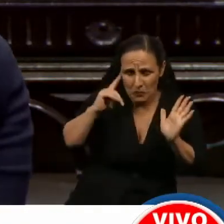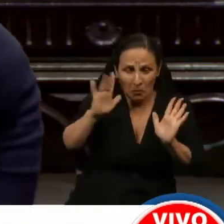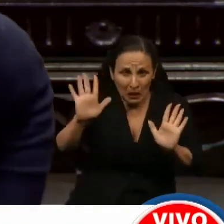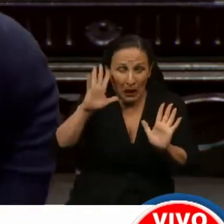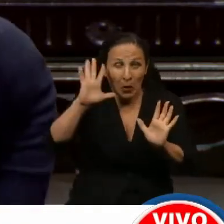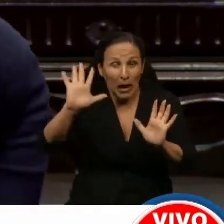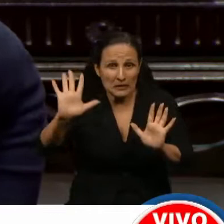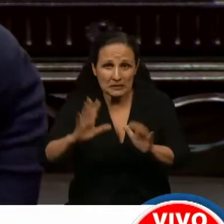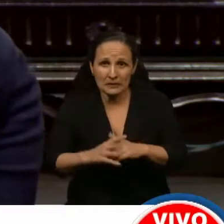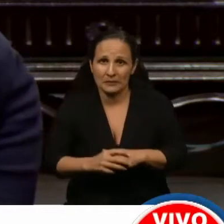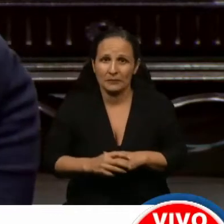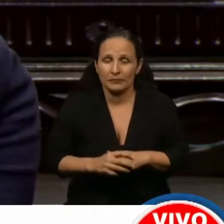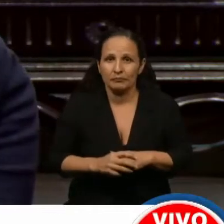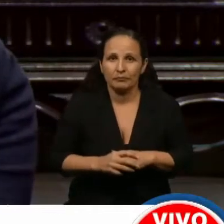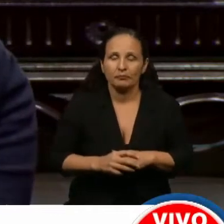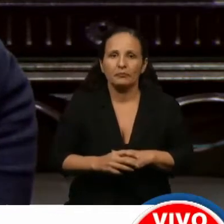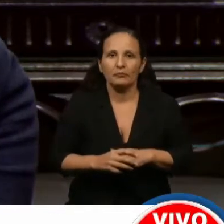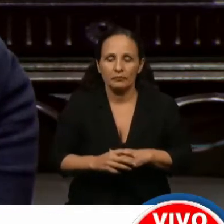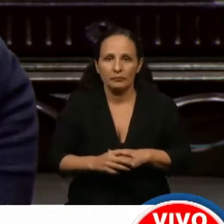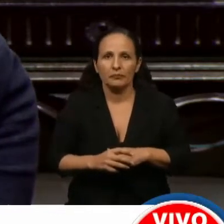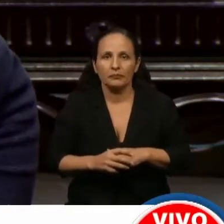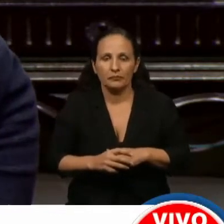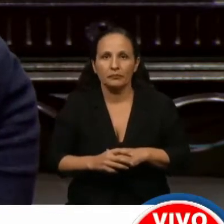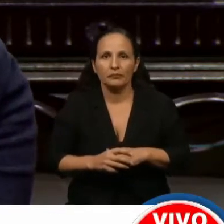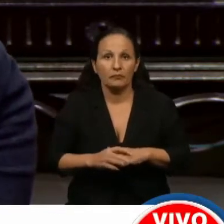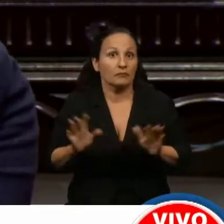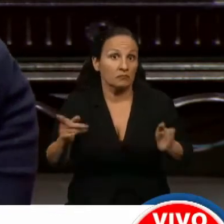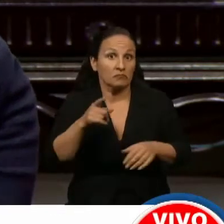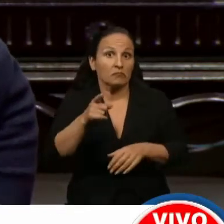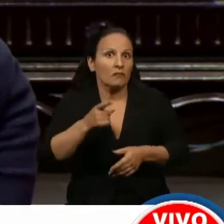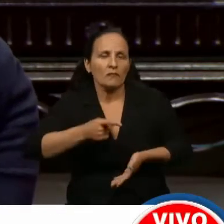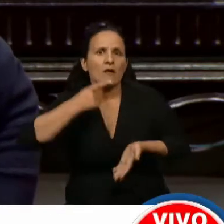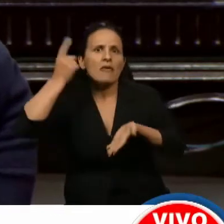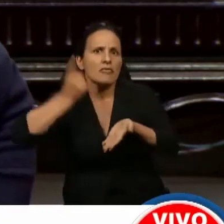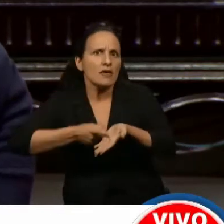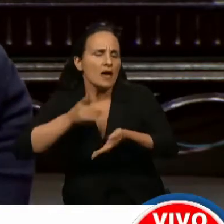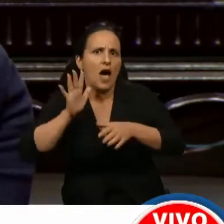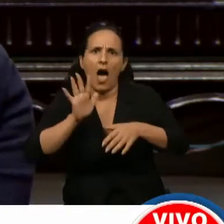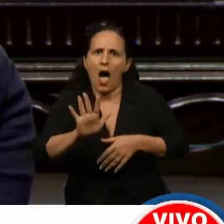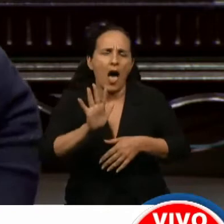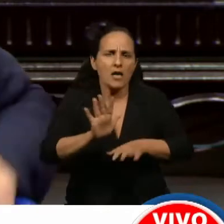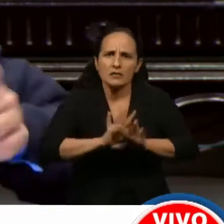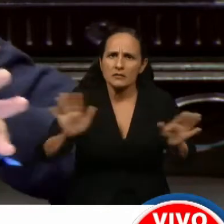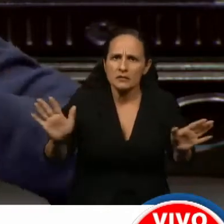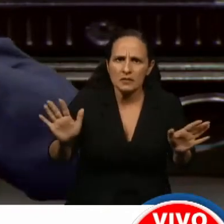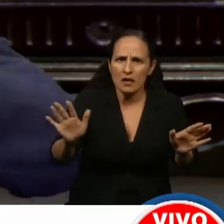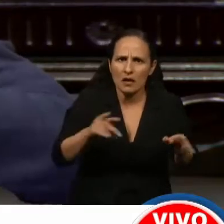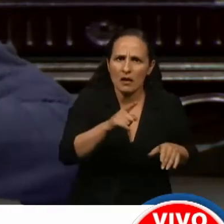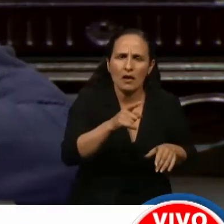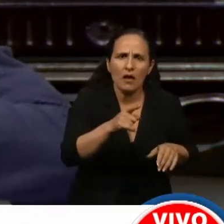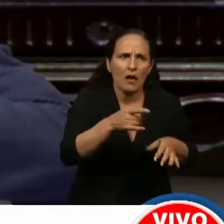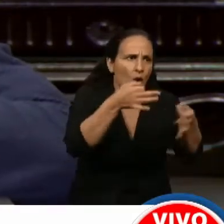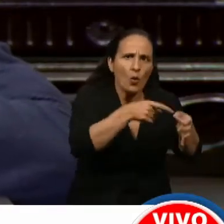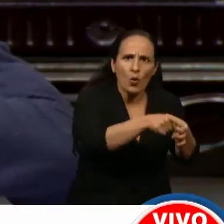Bueno, hubo una decisión de no cumplir siquiera en parte y sí darle a un